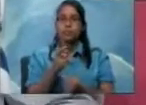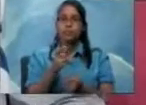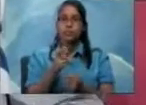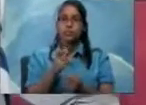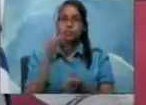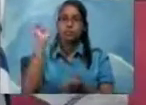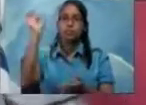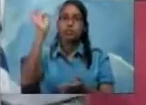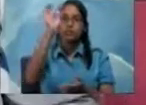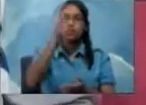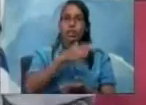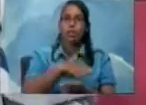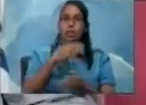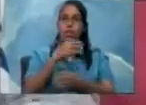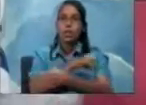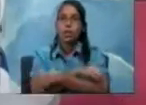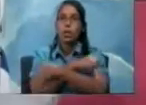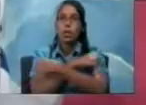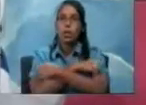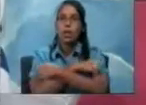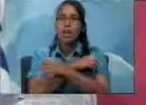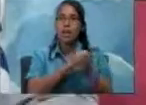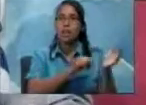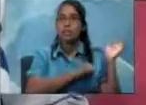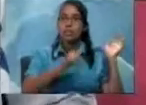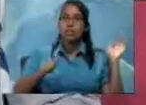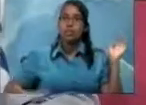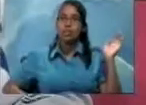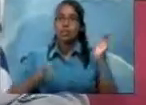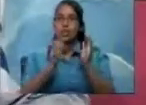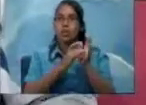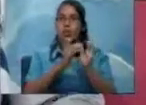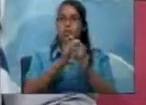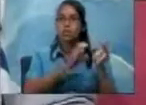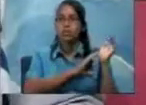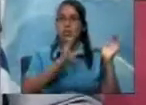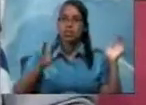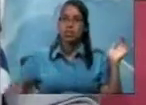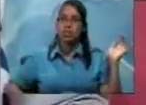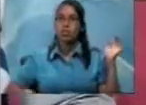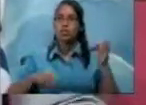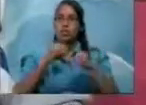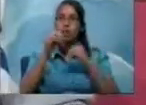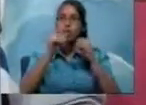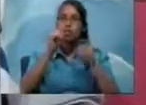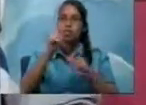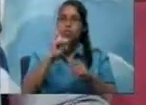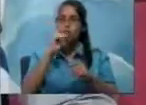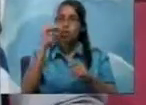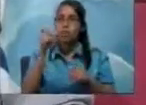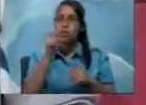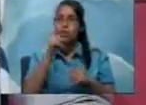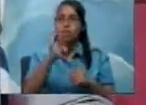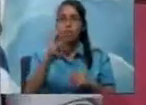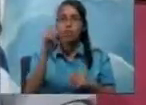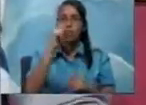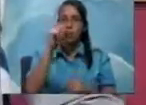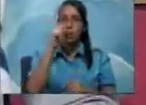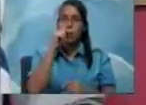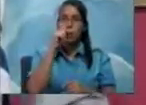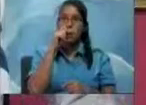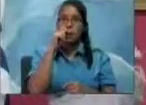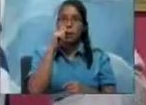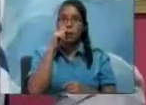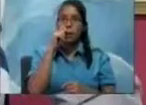mis oveja el señor Jesucristo hace una pregunta a Simón Pedro